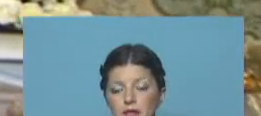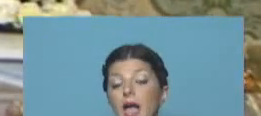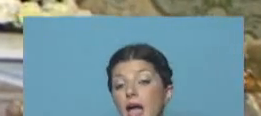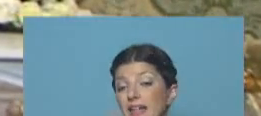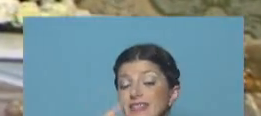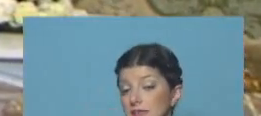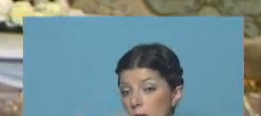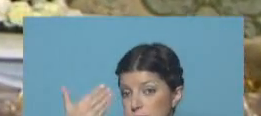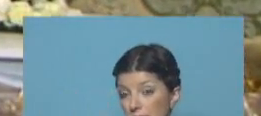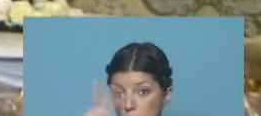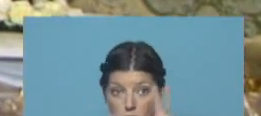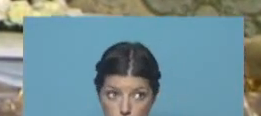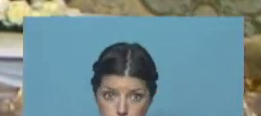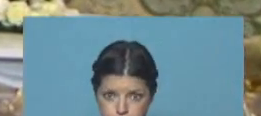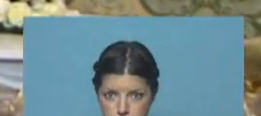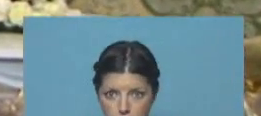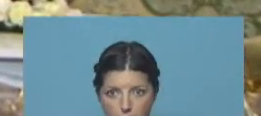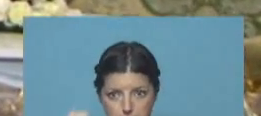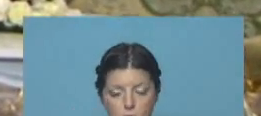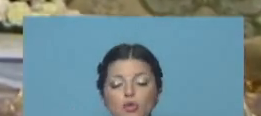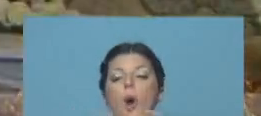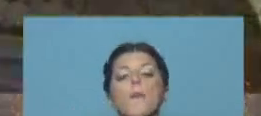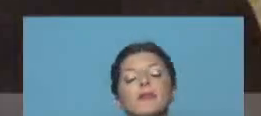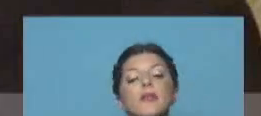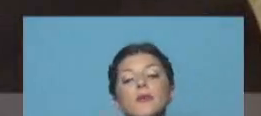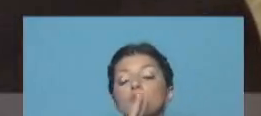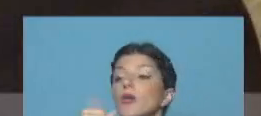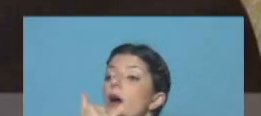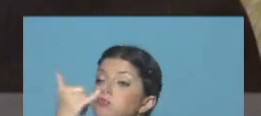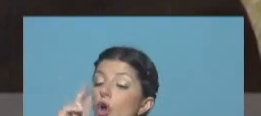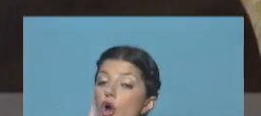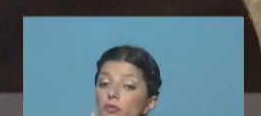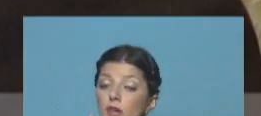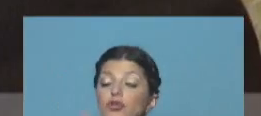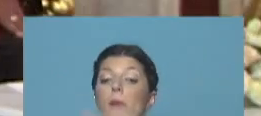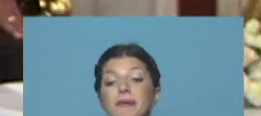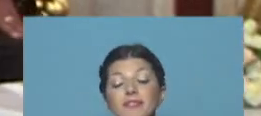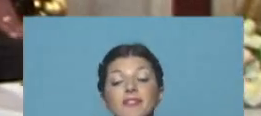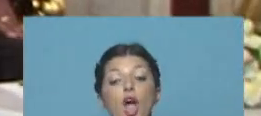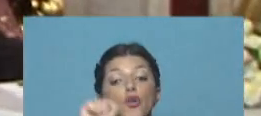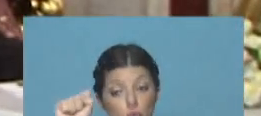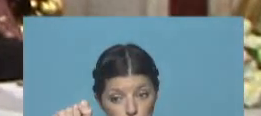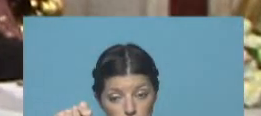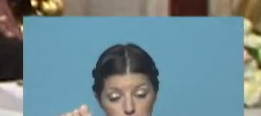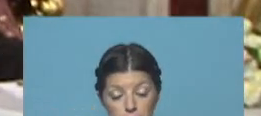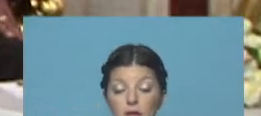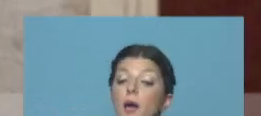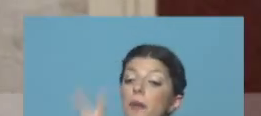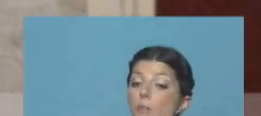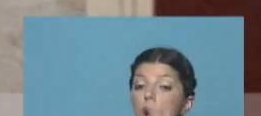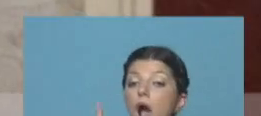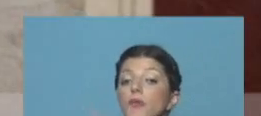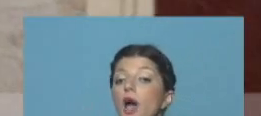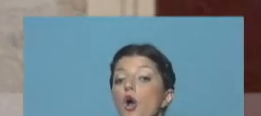días, y buscando fortalecer su imagen, Maduro se comunicó con su par ruso Vladimir Putin para explorar, según dijo, posibles soluciones